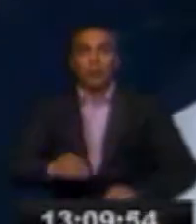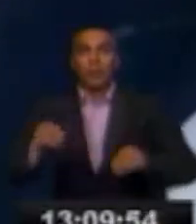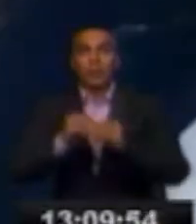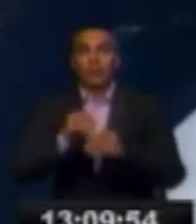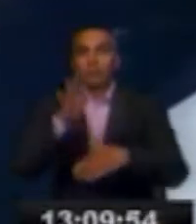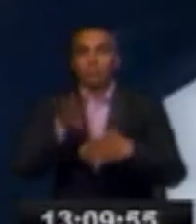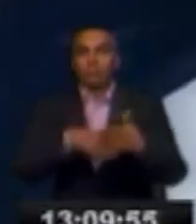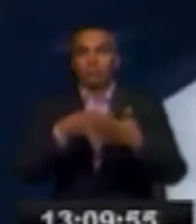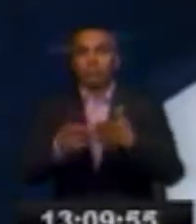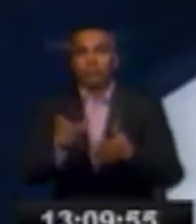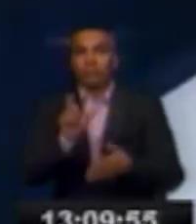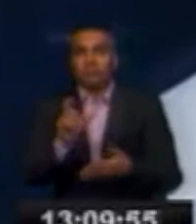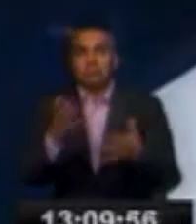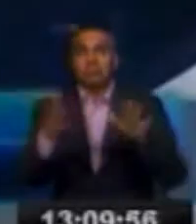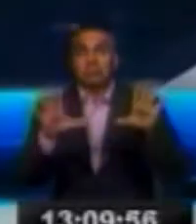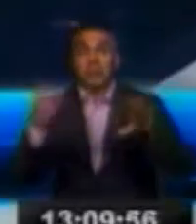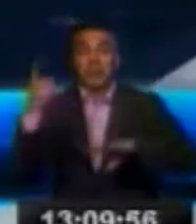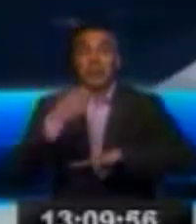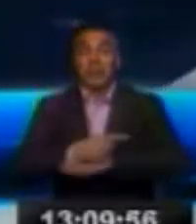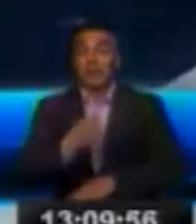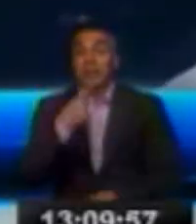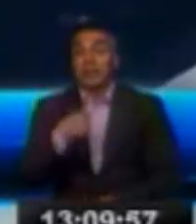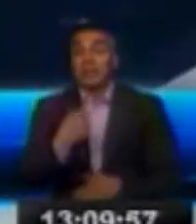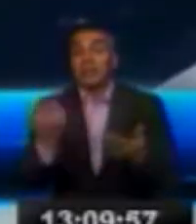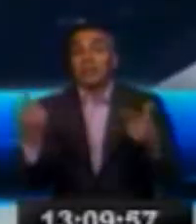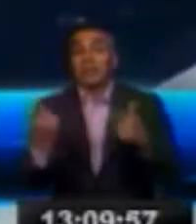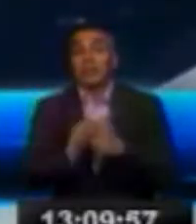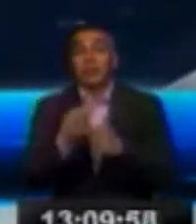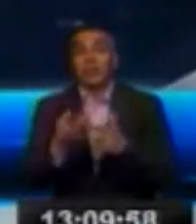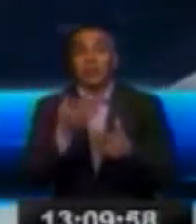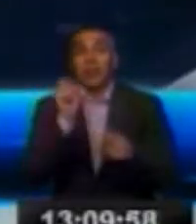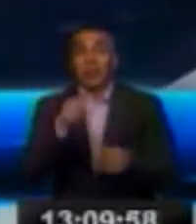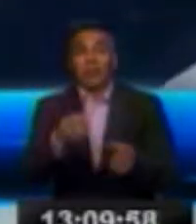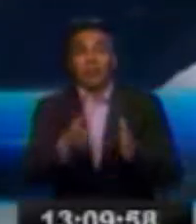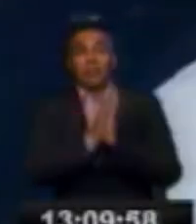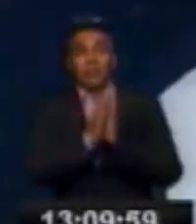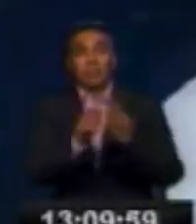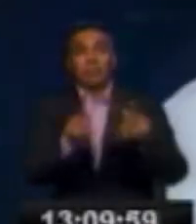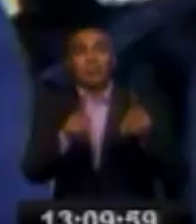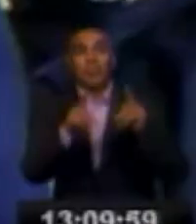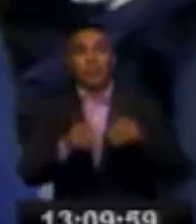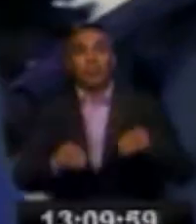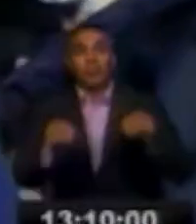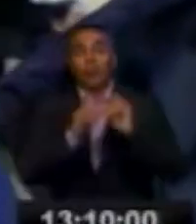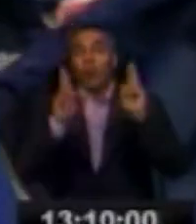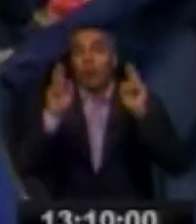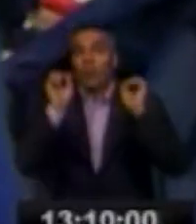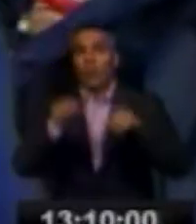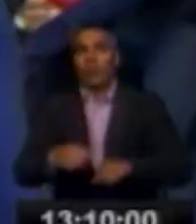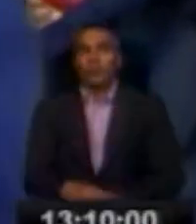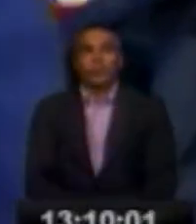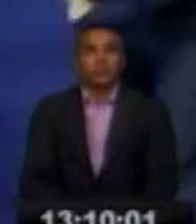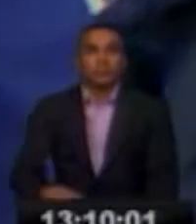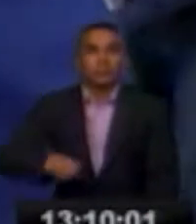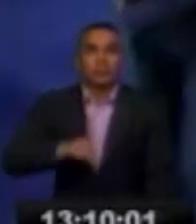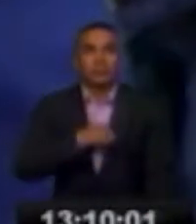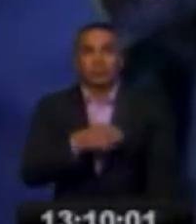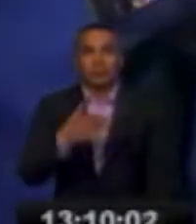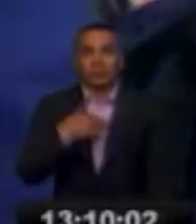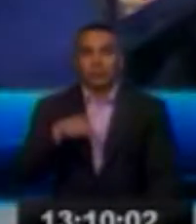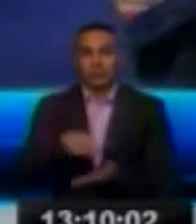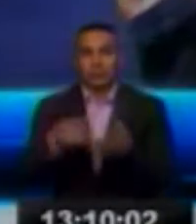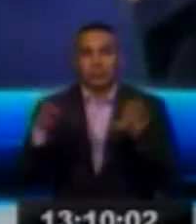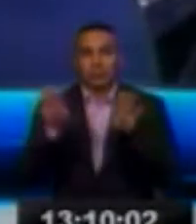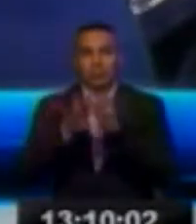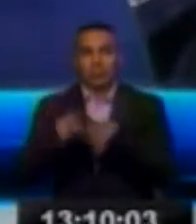creo que van a dejar para 10 días la cita, entonces tendré que pedir permiso otra vez, a ver si me dejan. Vamos a dejar cerrada específicamente